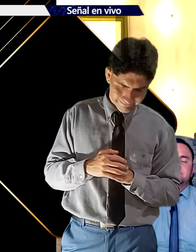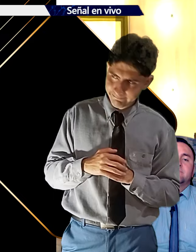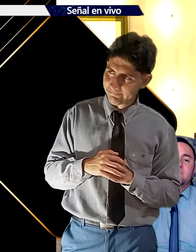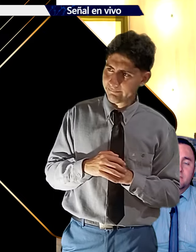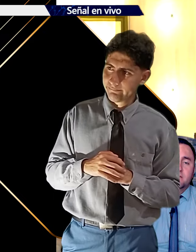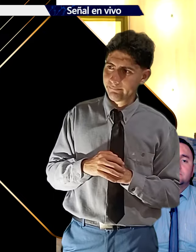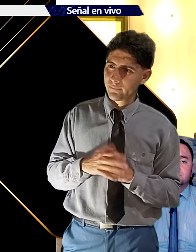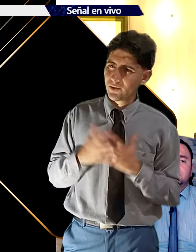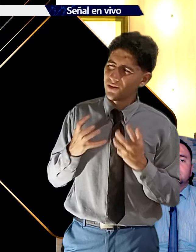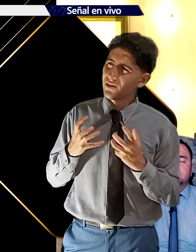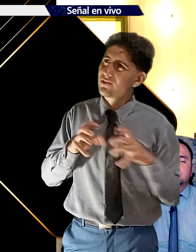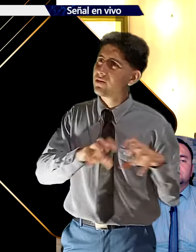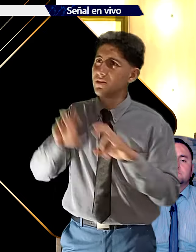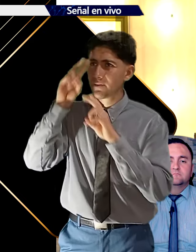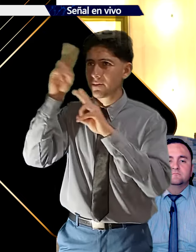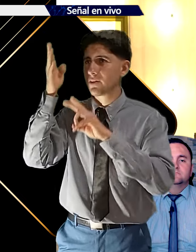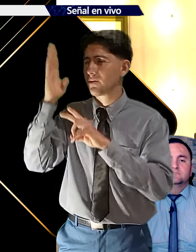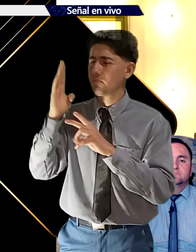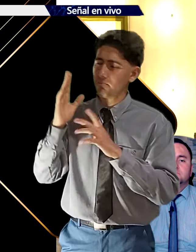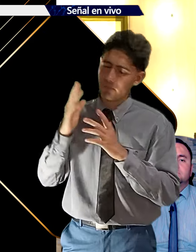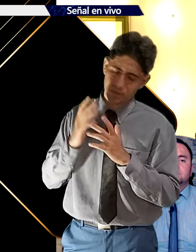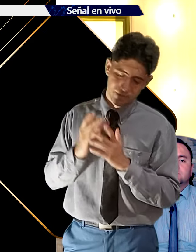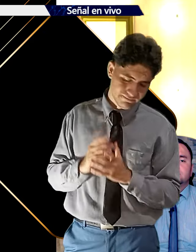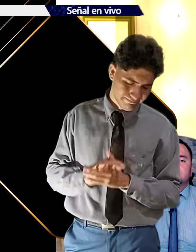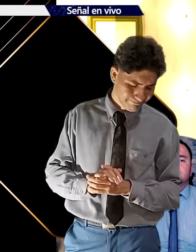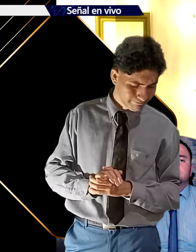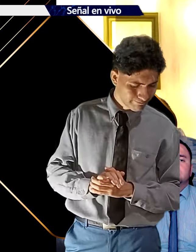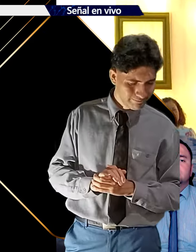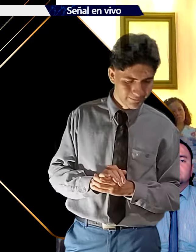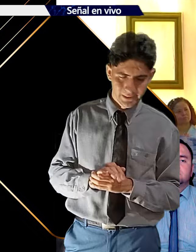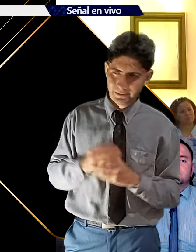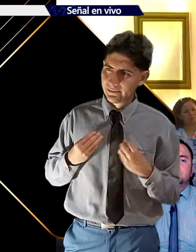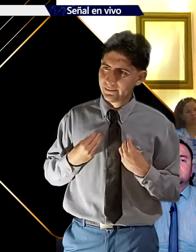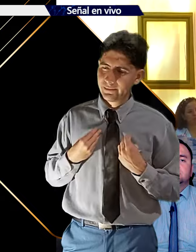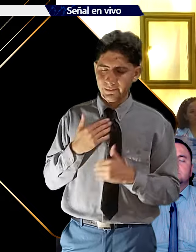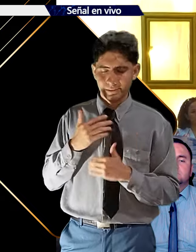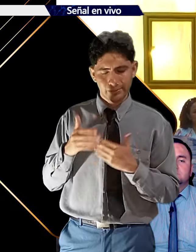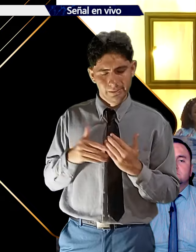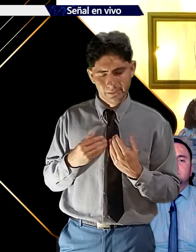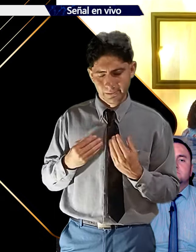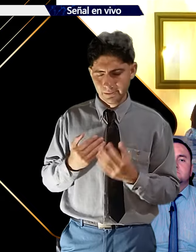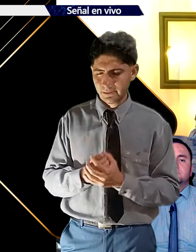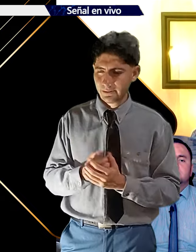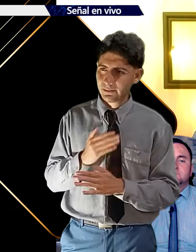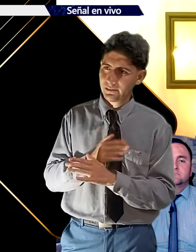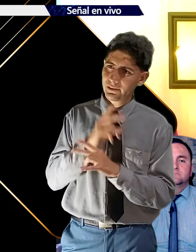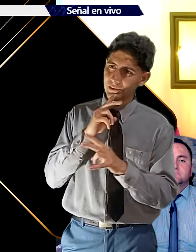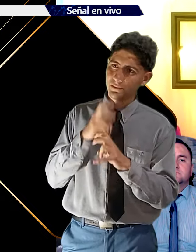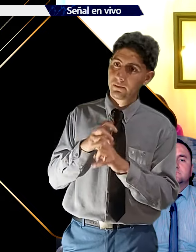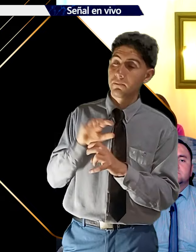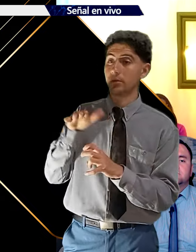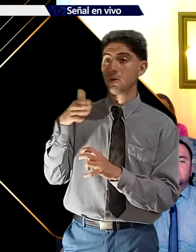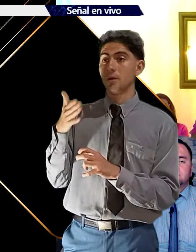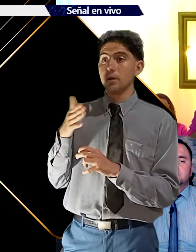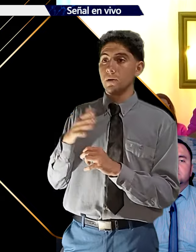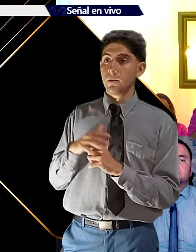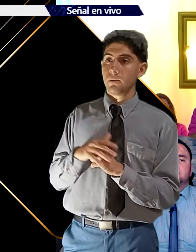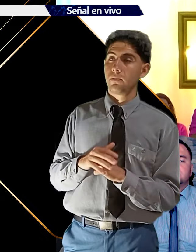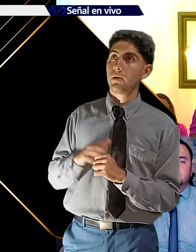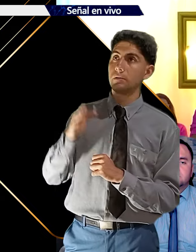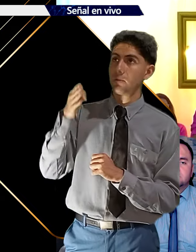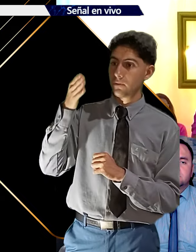yo me dormía a la madrugada llorando. Yo soy un infeliz, tengo un deseo de servir a Dios, pero me siento un desdichado porque me tocó que aguantar esa situación,